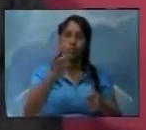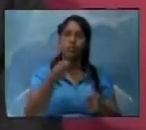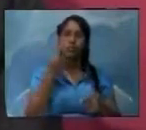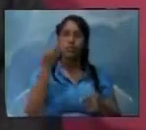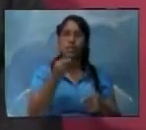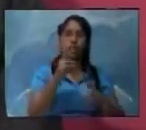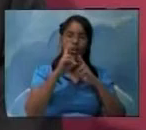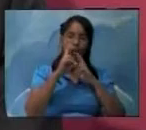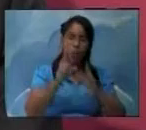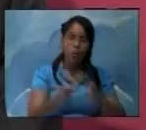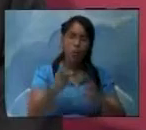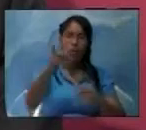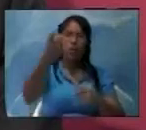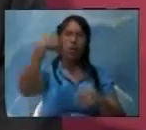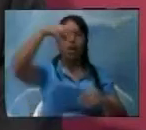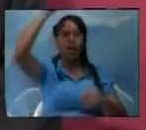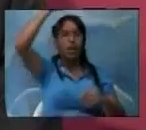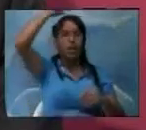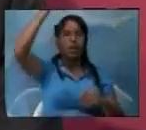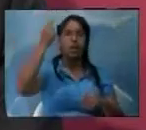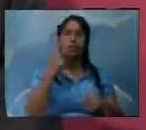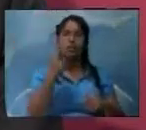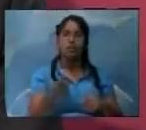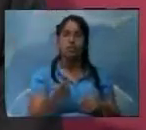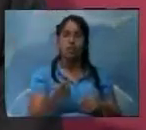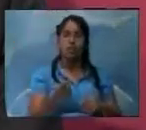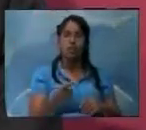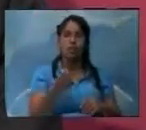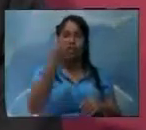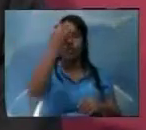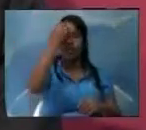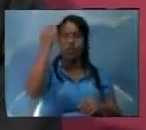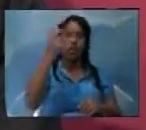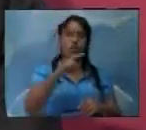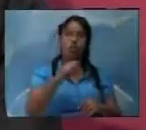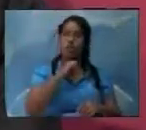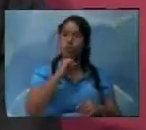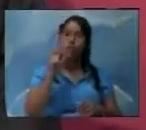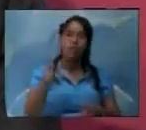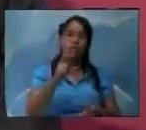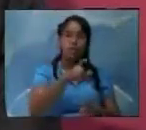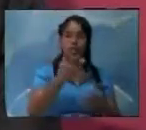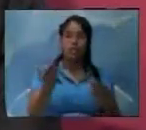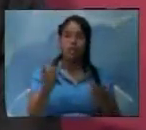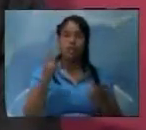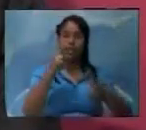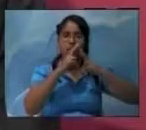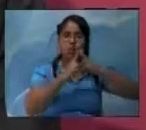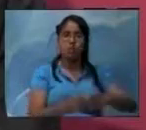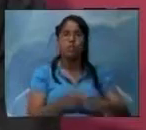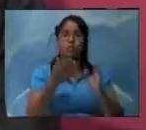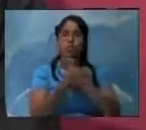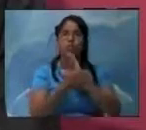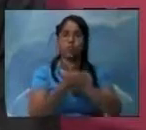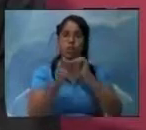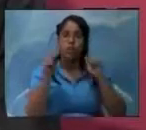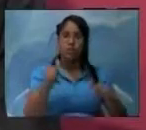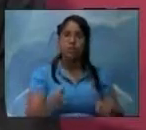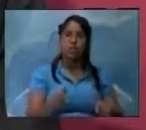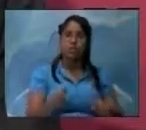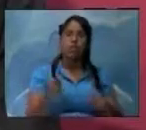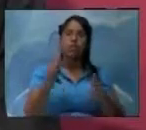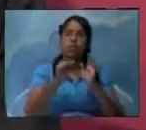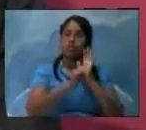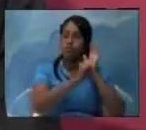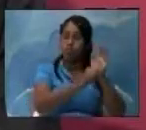Abednego respondieron al rey Nabucodonosor diciendo: no es necesario que te respondamos sobre este asunto. He